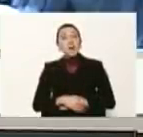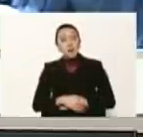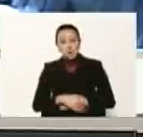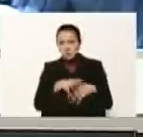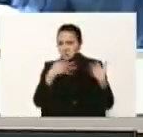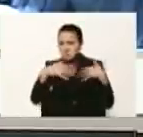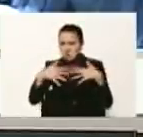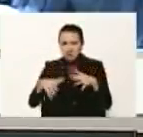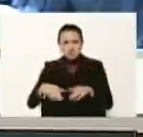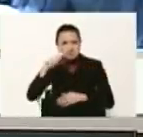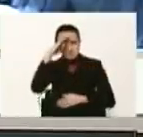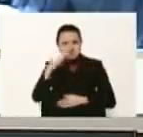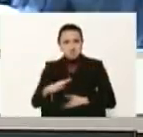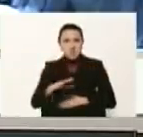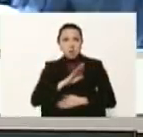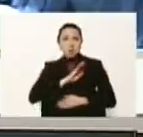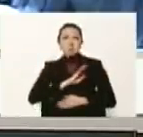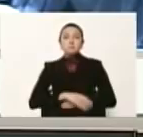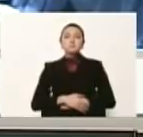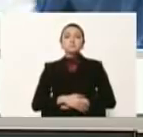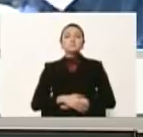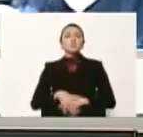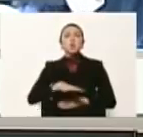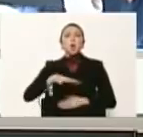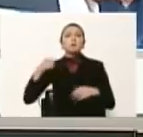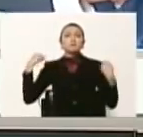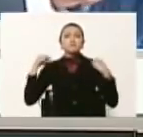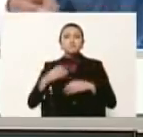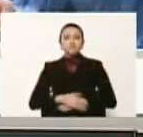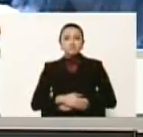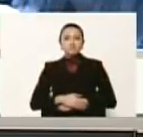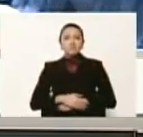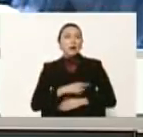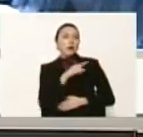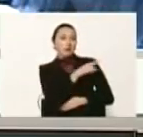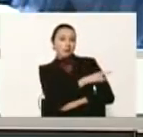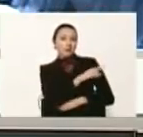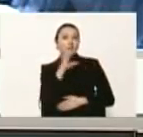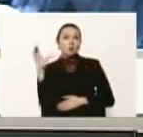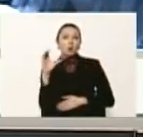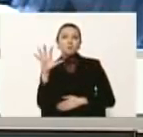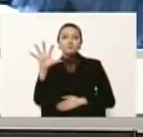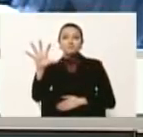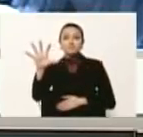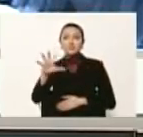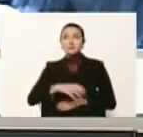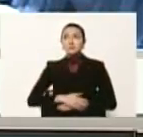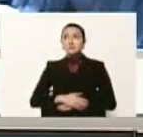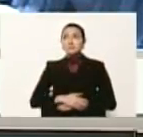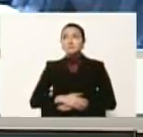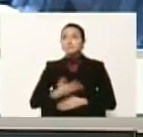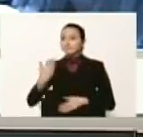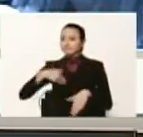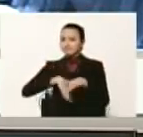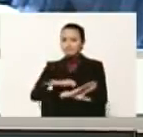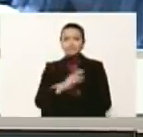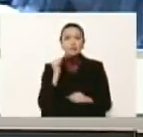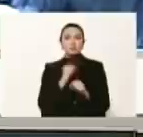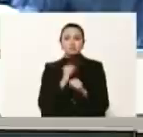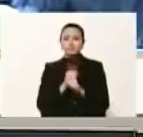ejércitos. ¿Y dónde son entrenados? En el ejército de Colombia. Y luego salen a cumplir